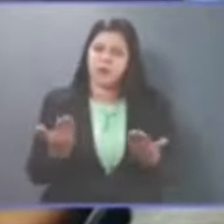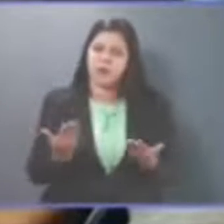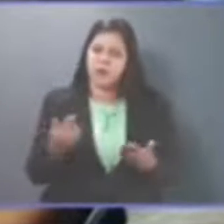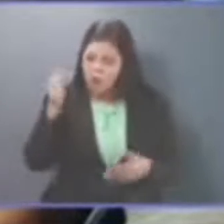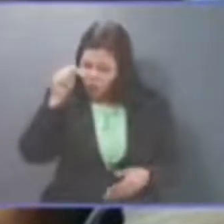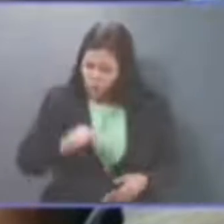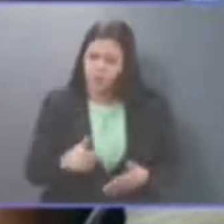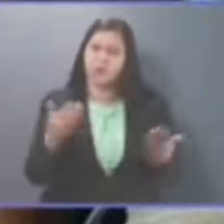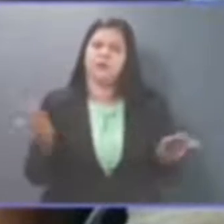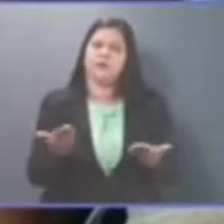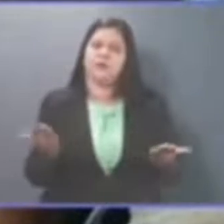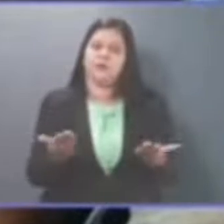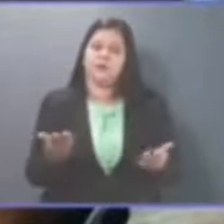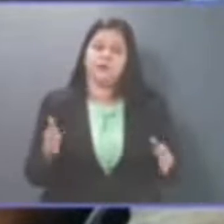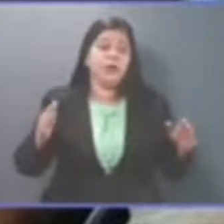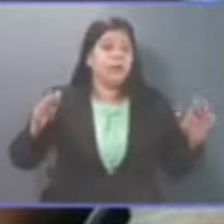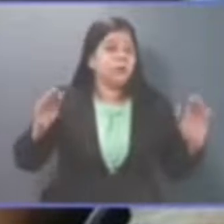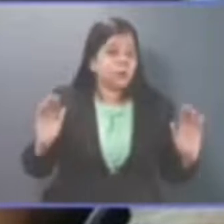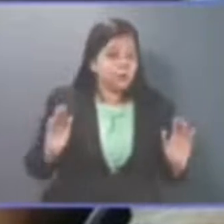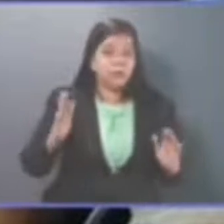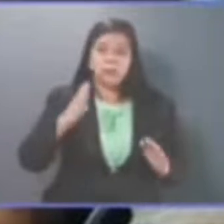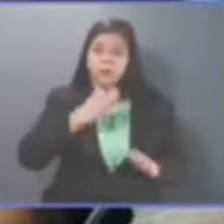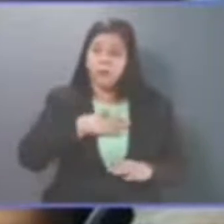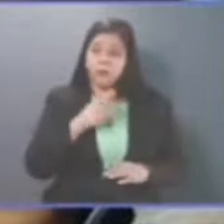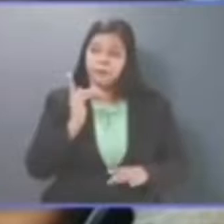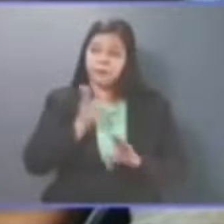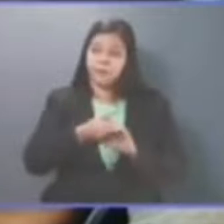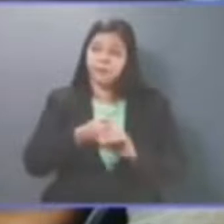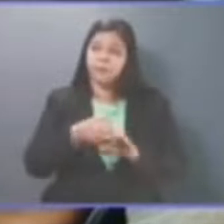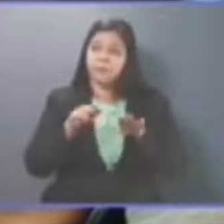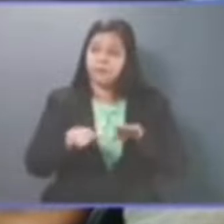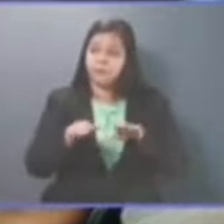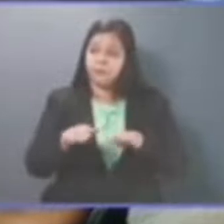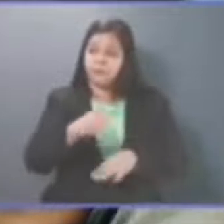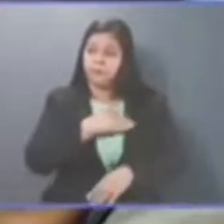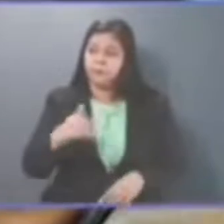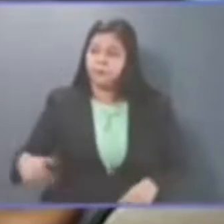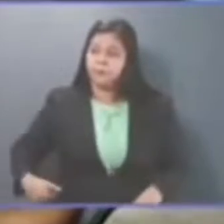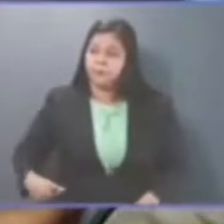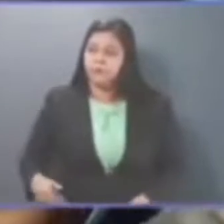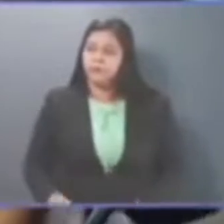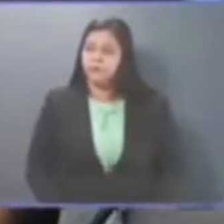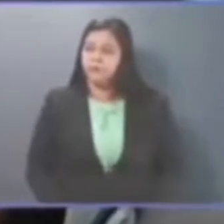ese día. Así es que esa es mi participación y muchas gracias, presidente.